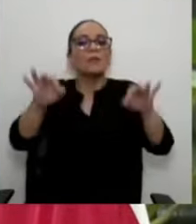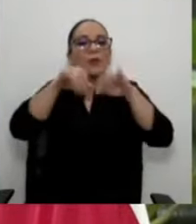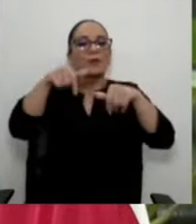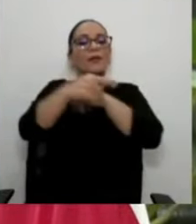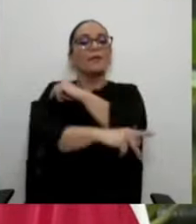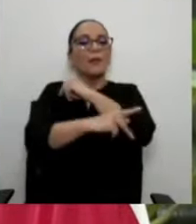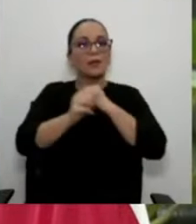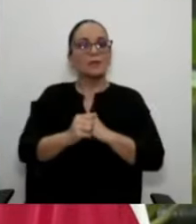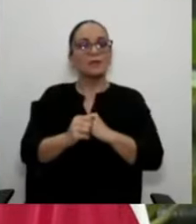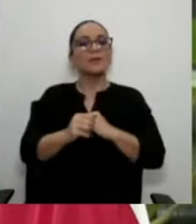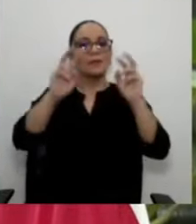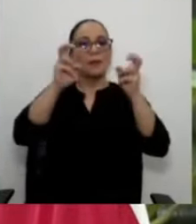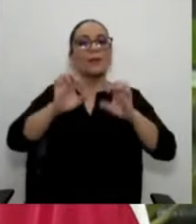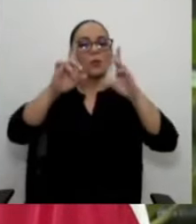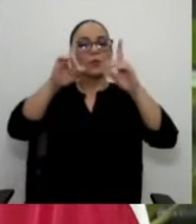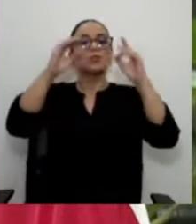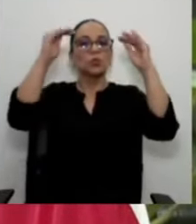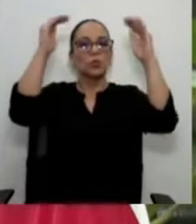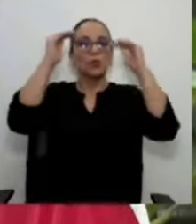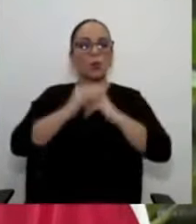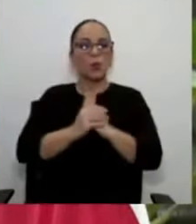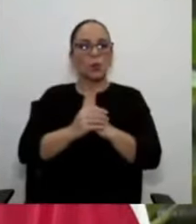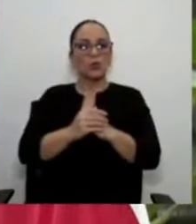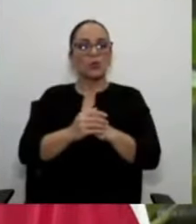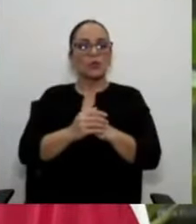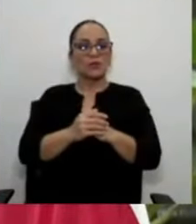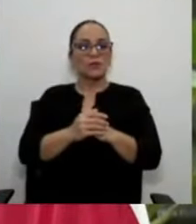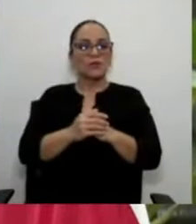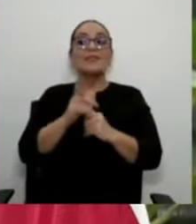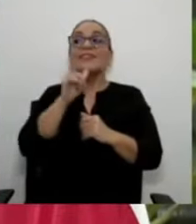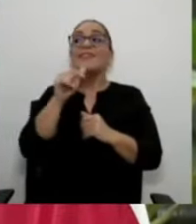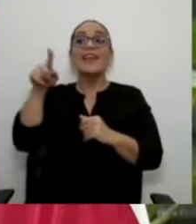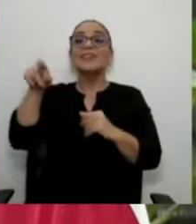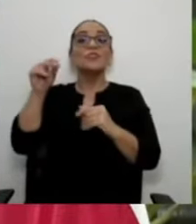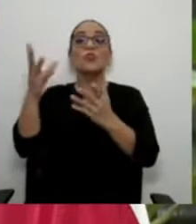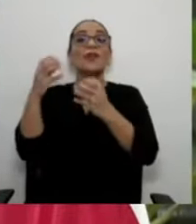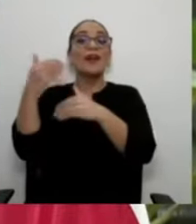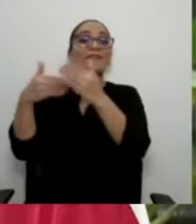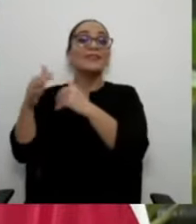la educación superior. ¿Quiénes son los que no quieren avanzar? ¿Nosotros o ellos?